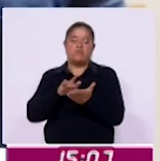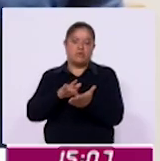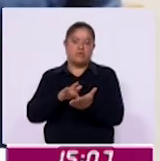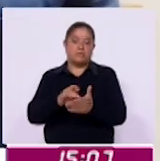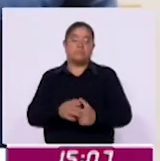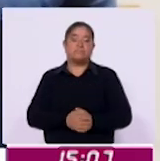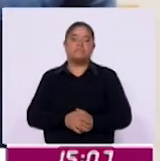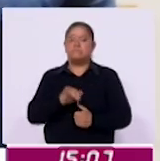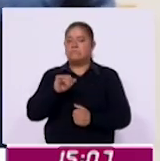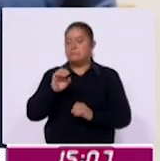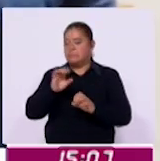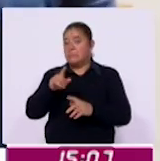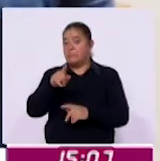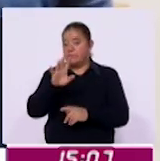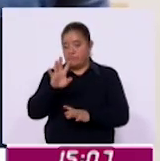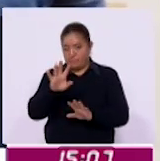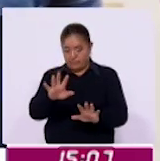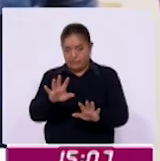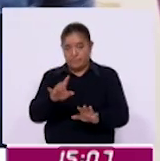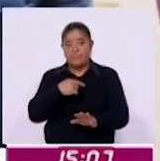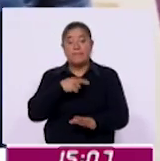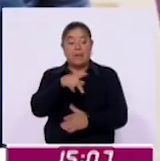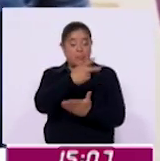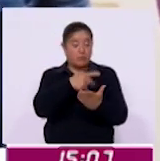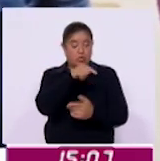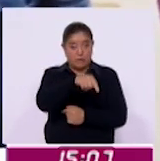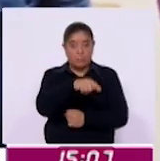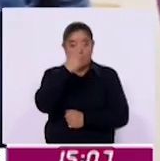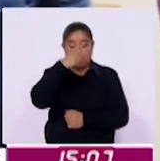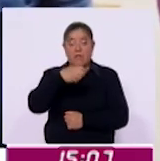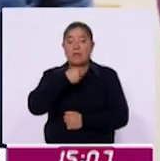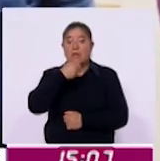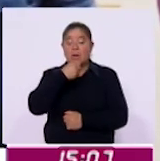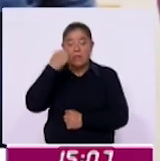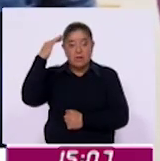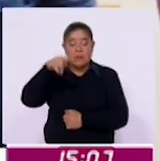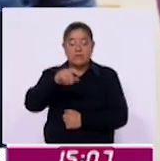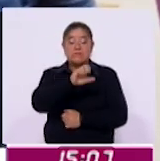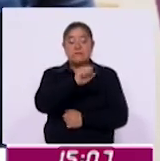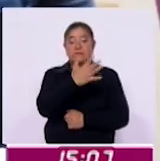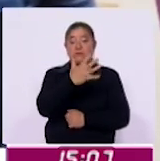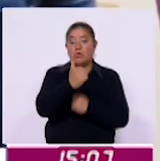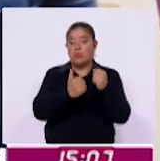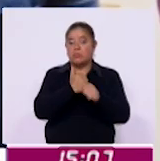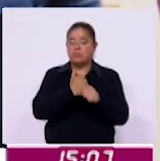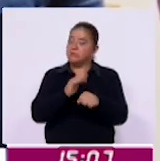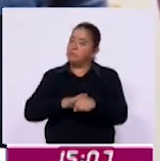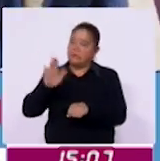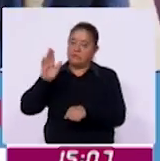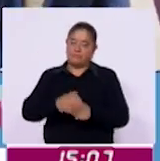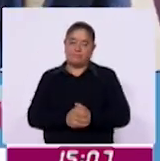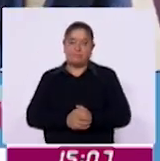más hacerles una observación, que el programa es para adultos de 65 años en adelante.